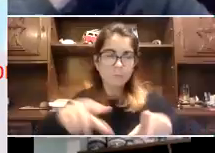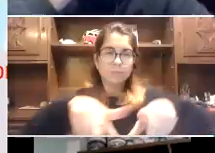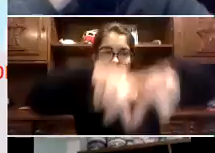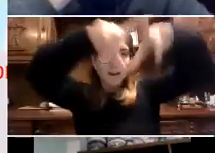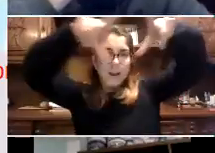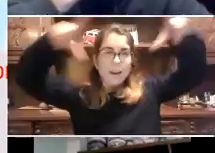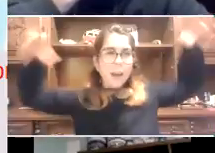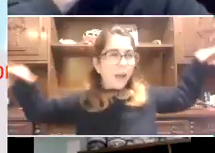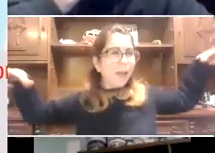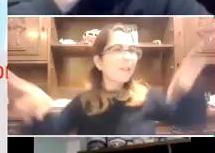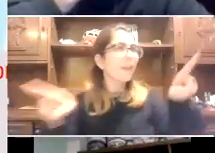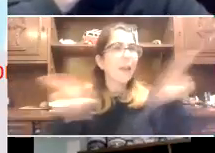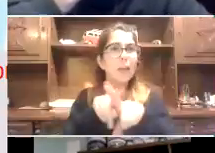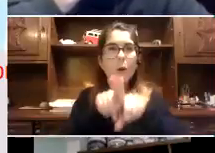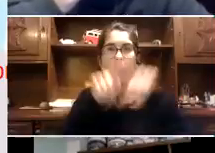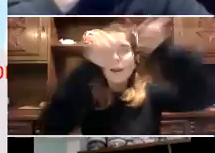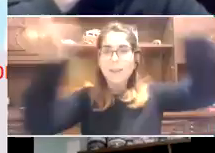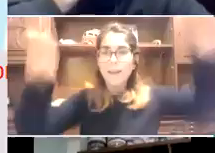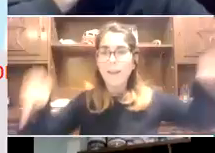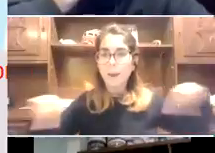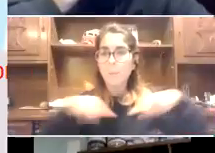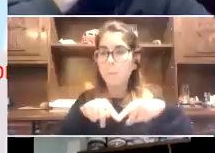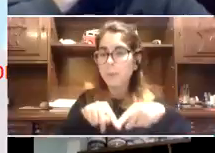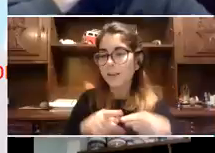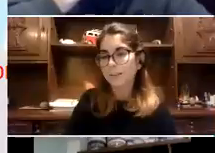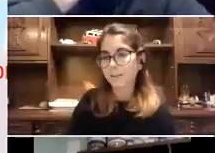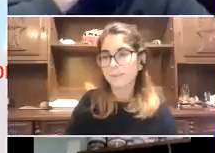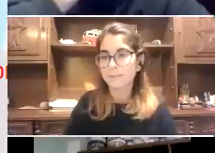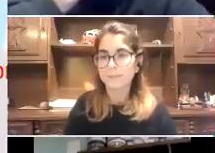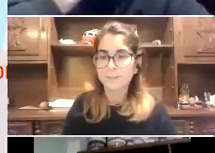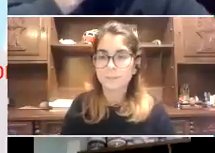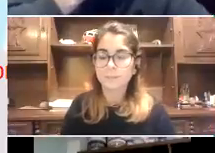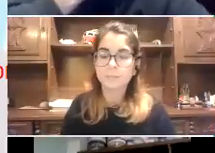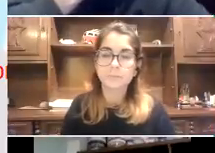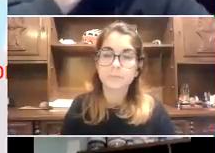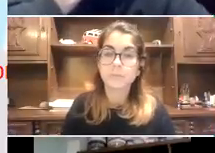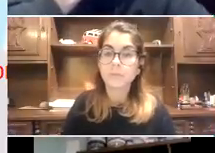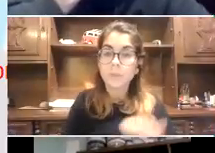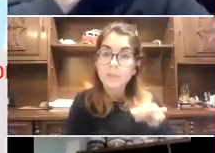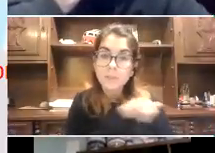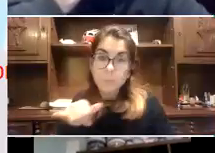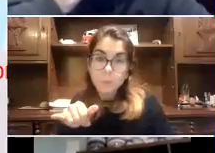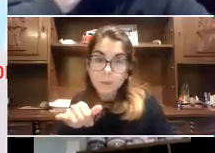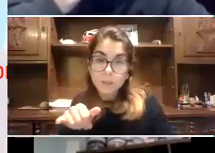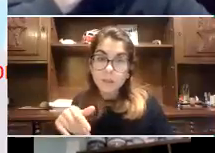del mismo volumen y tamaño que la habitación en la cual se encuentra. De inmediato, ahora,